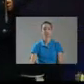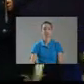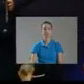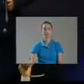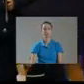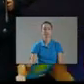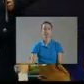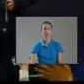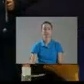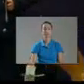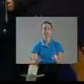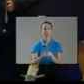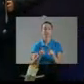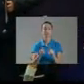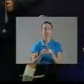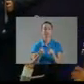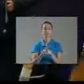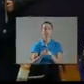así,